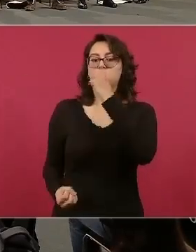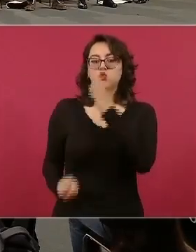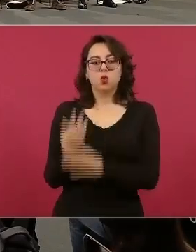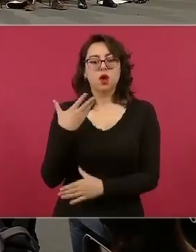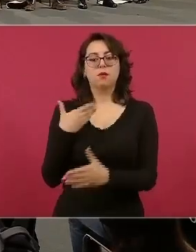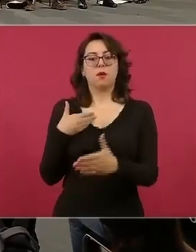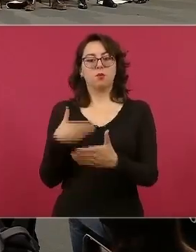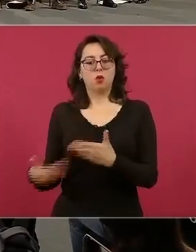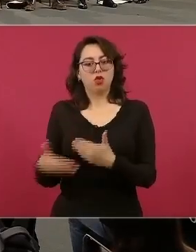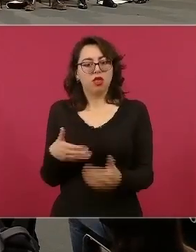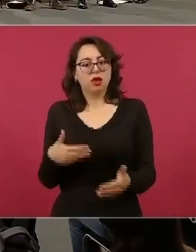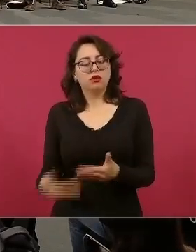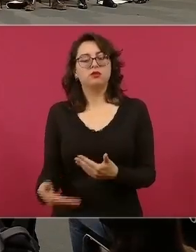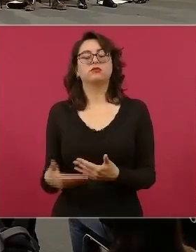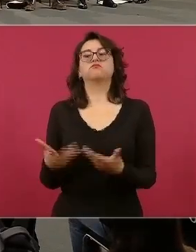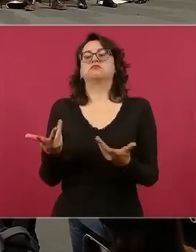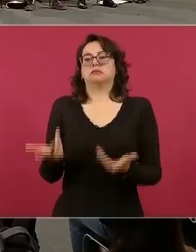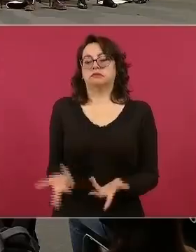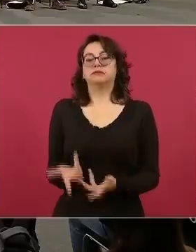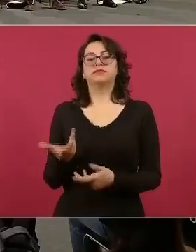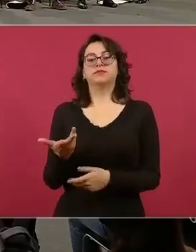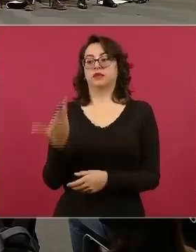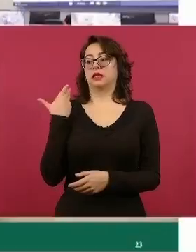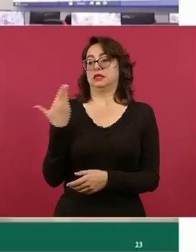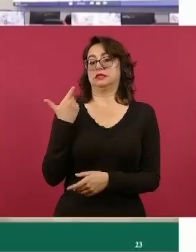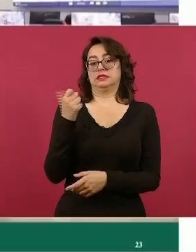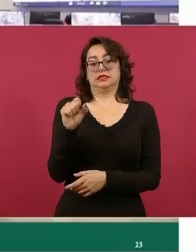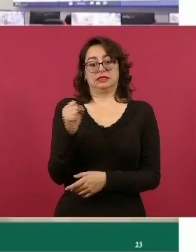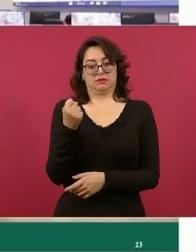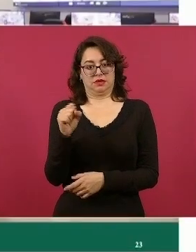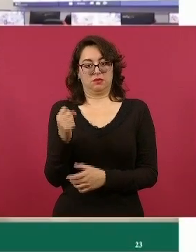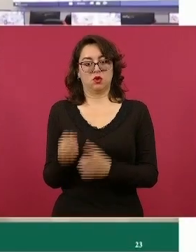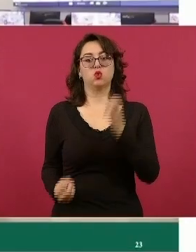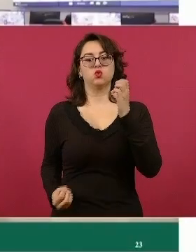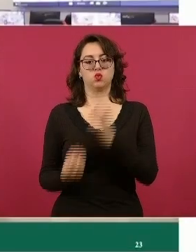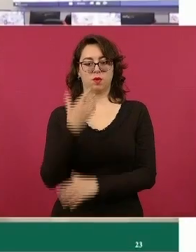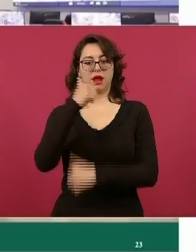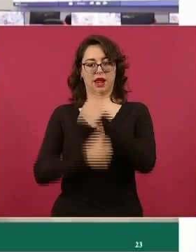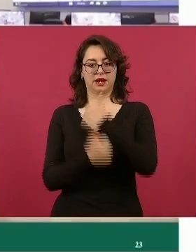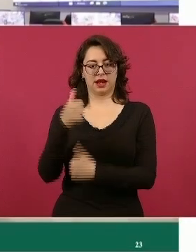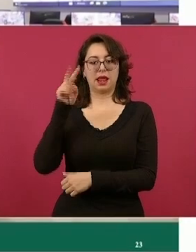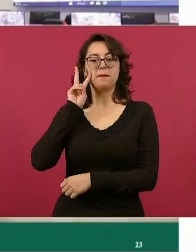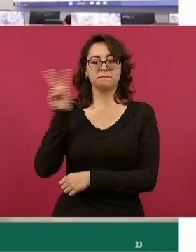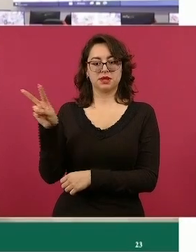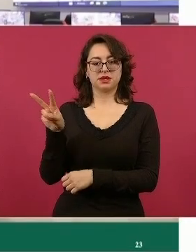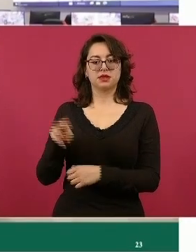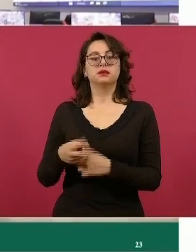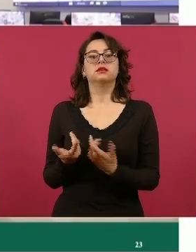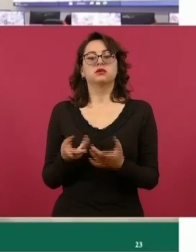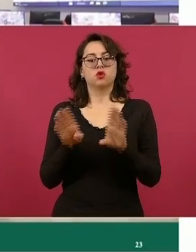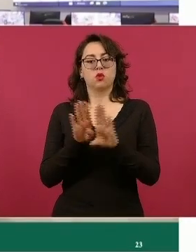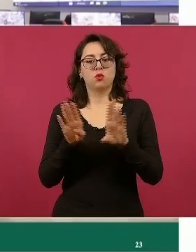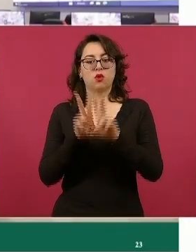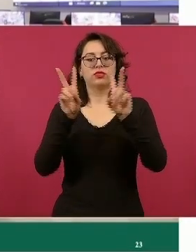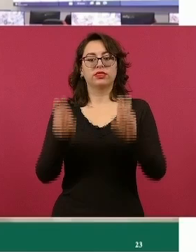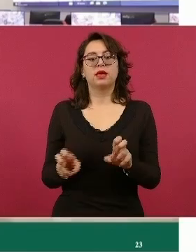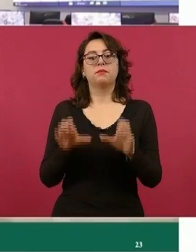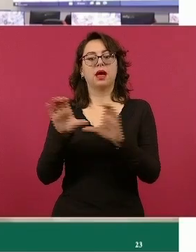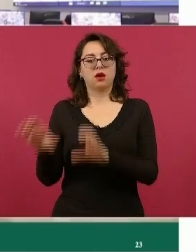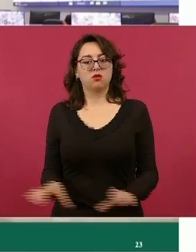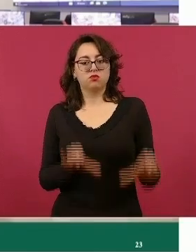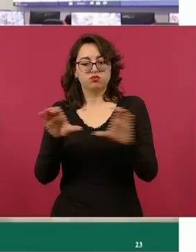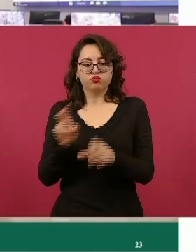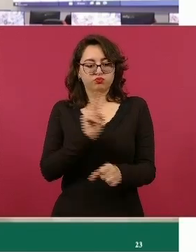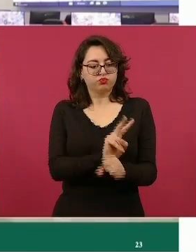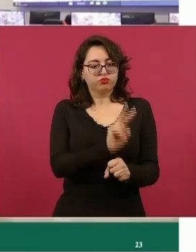los empleos que se están generando. Acabamos de abrir en el mes de septiembre la primera carrera en ciberseguridad de todo el sureste del país y